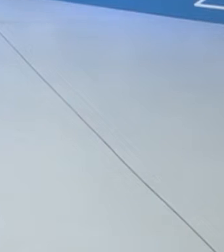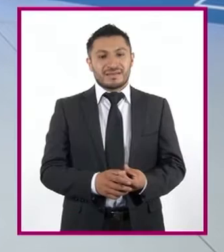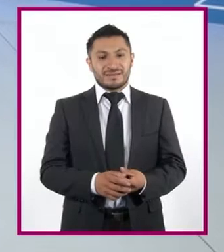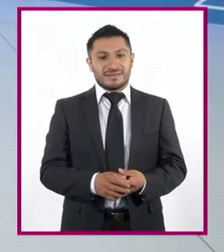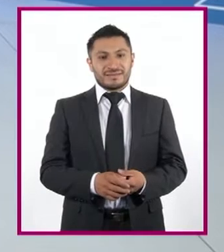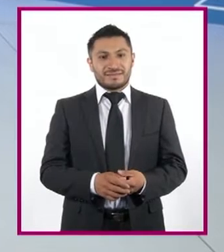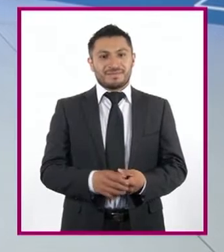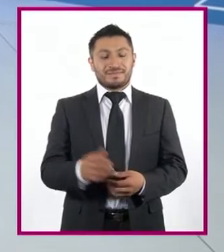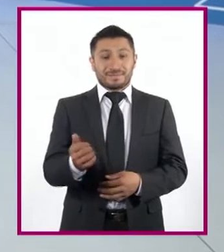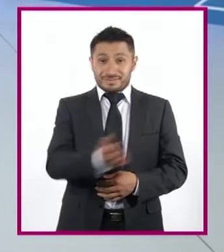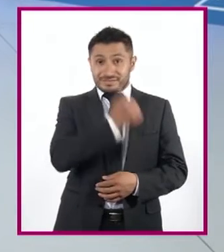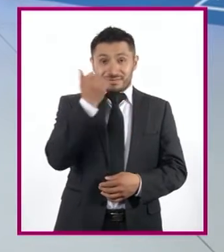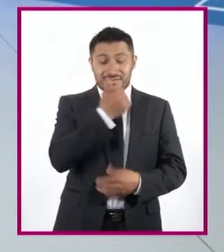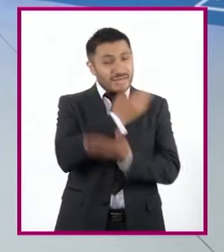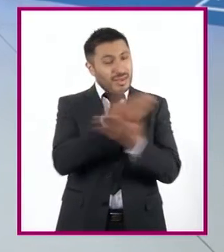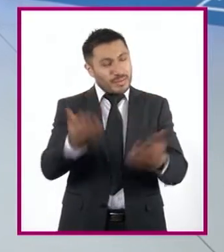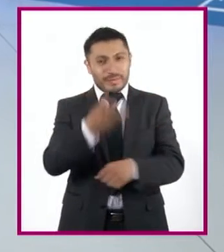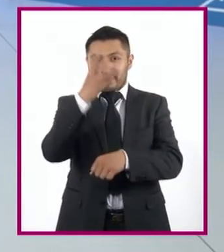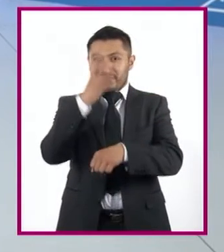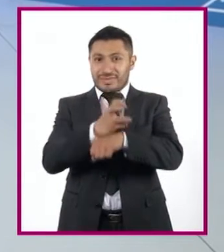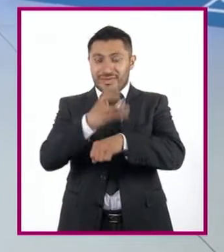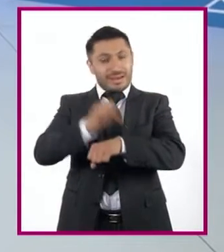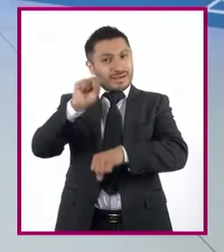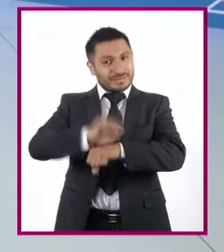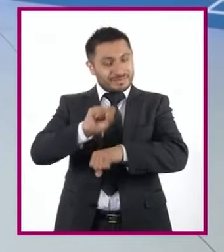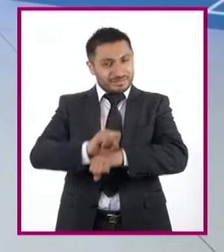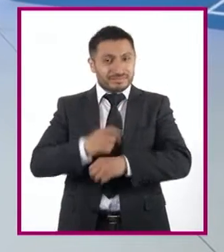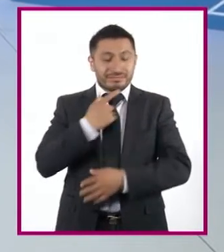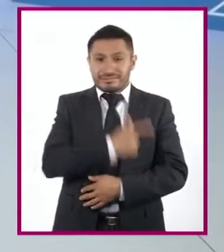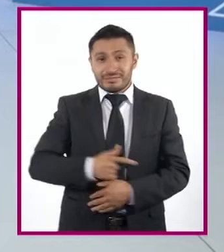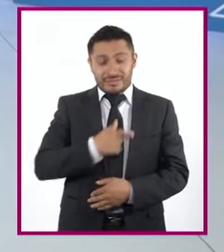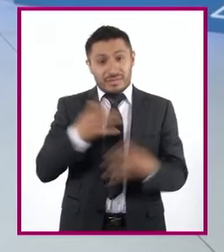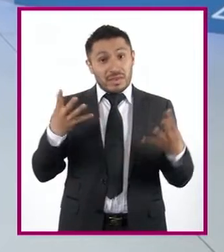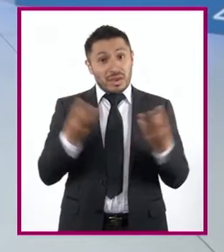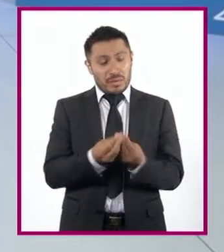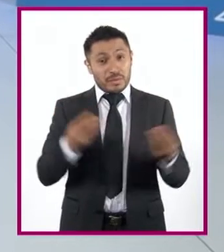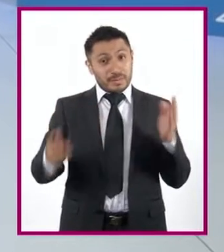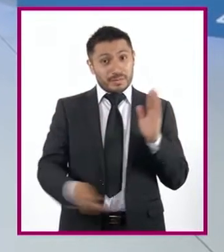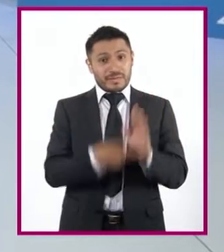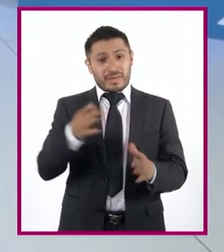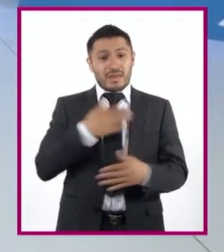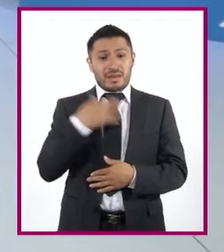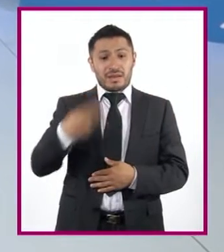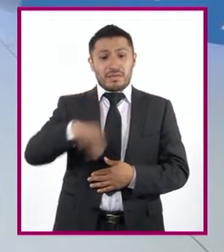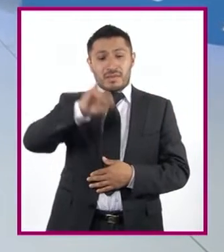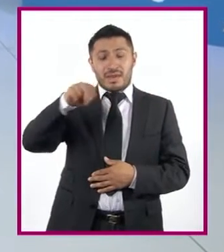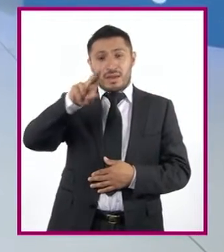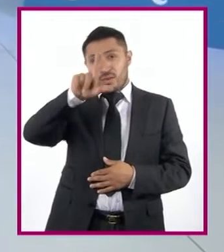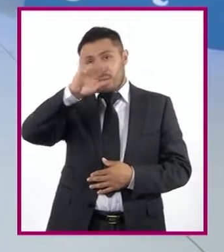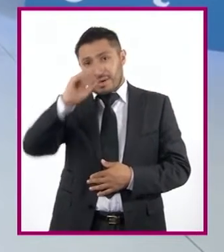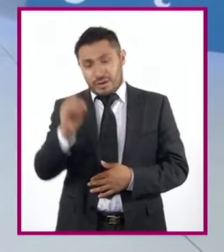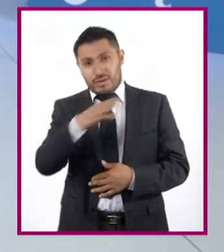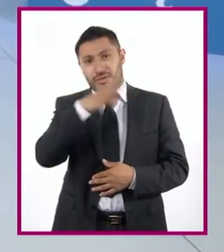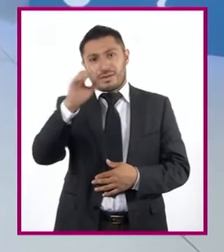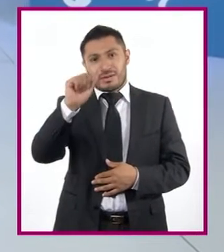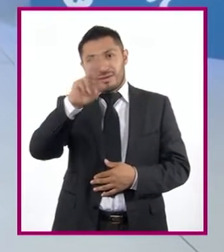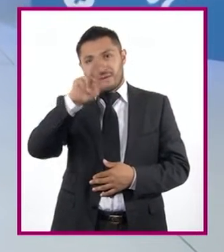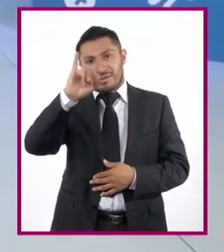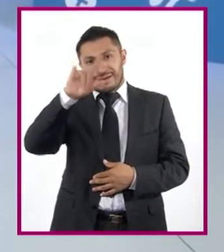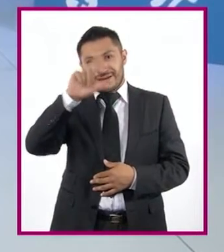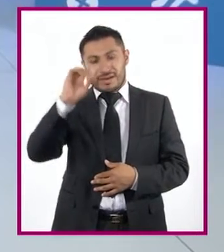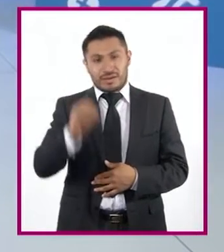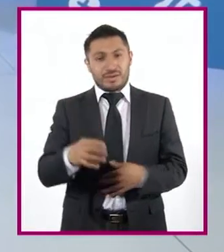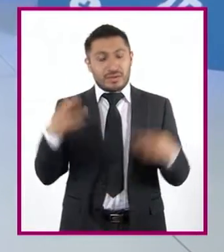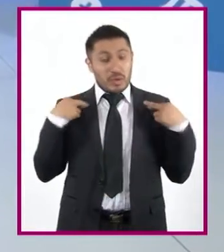Alumnas y alumnos de tercer grado de secundaria, es un gusto estar con ustedes nuevamente. Soy el maestro Julio Carrillo. En el transcurso de